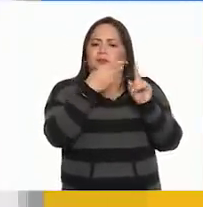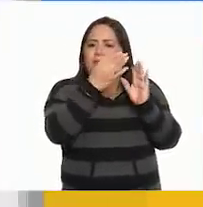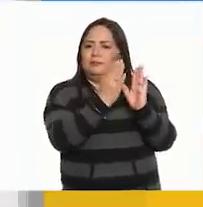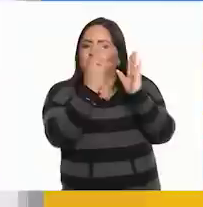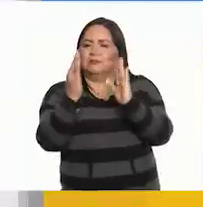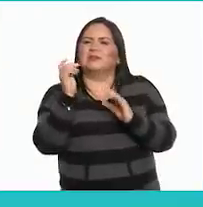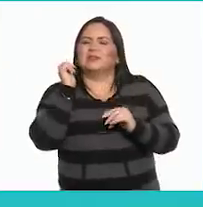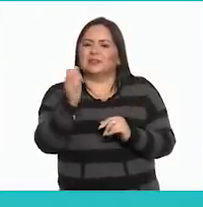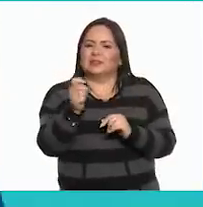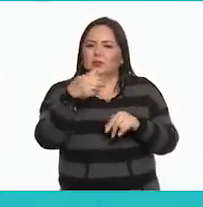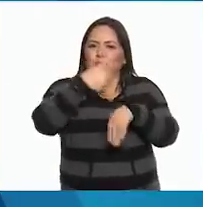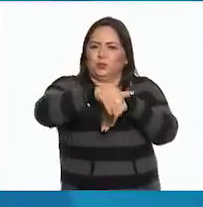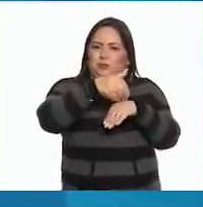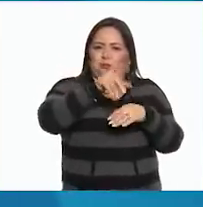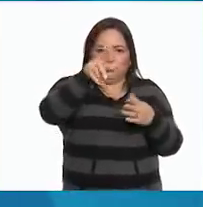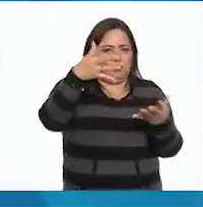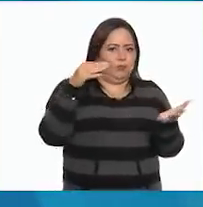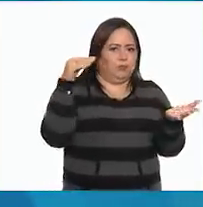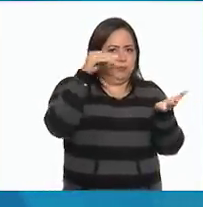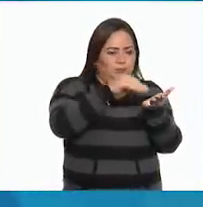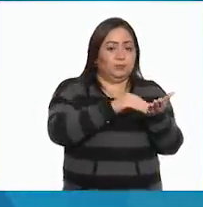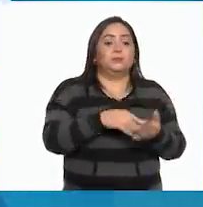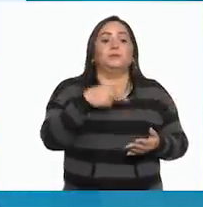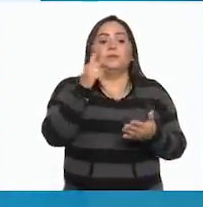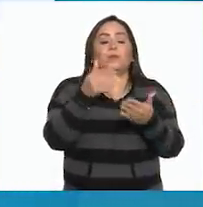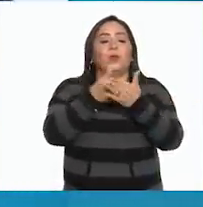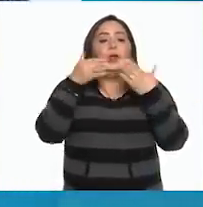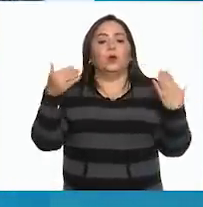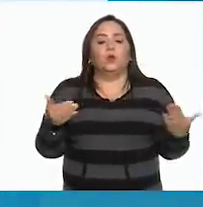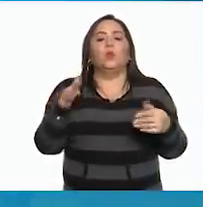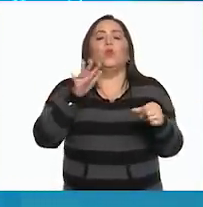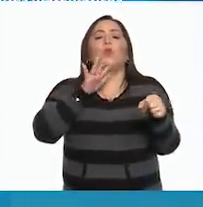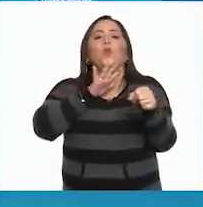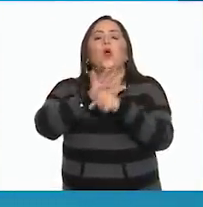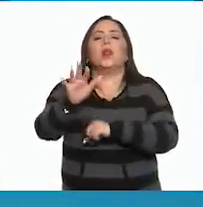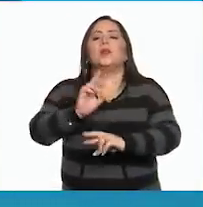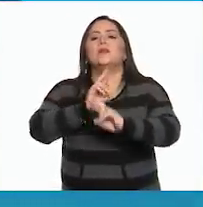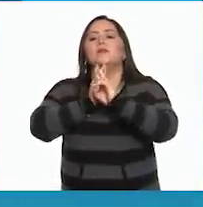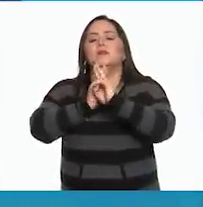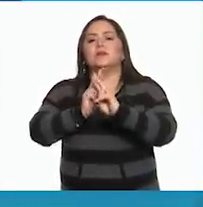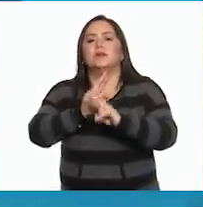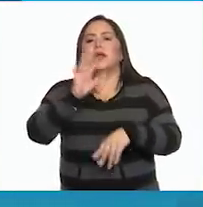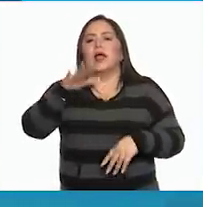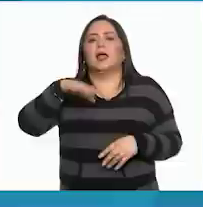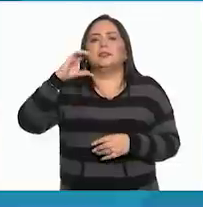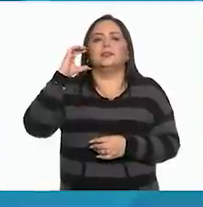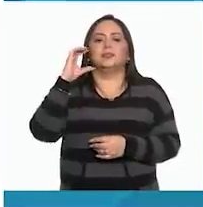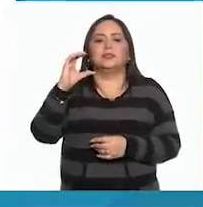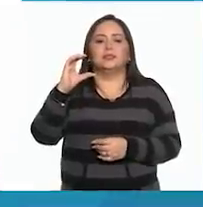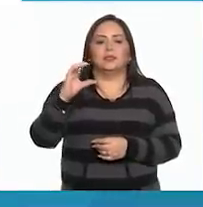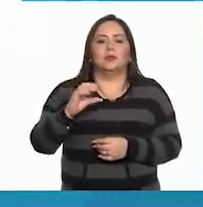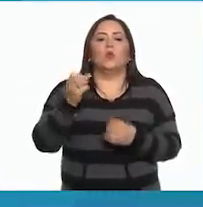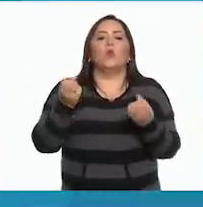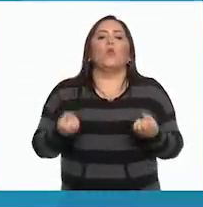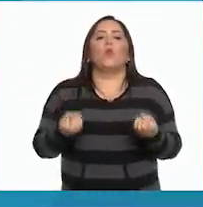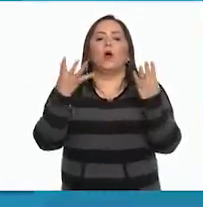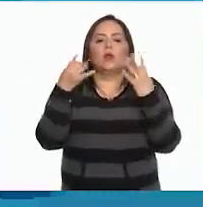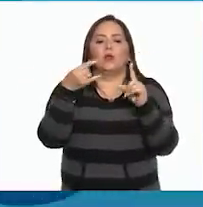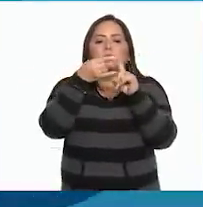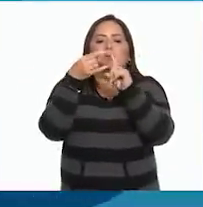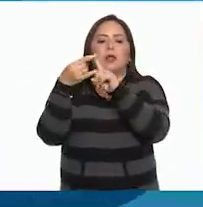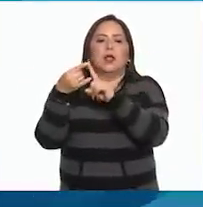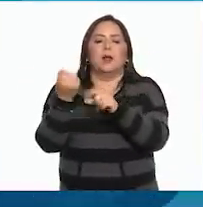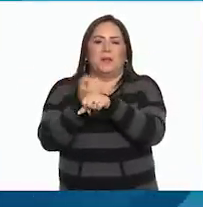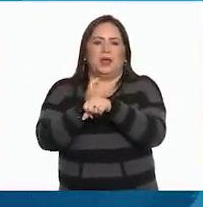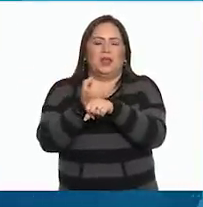se representa en esta sucesión. Ahora veamos cuál es la respuesta al inciso C. ¿Cuántos cuadros